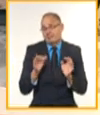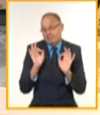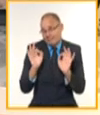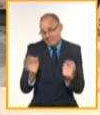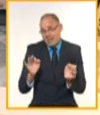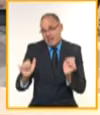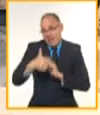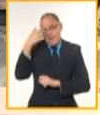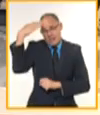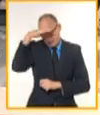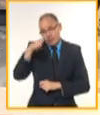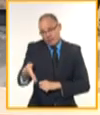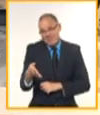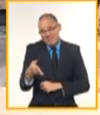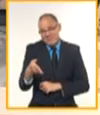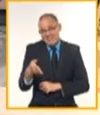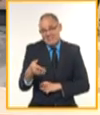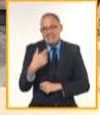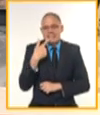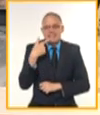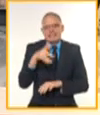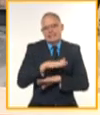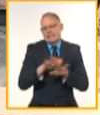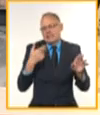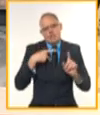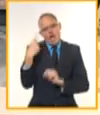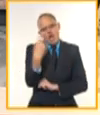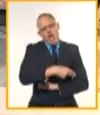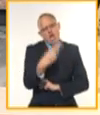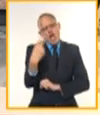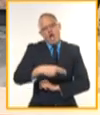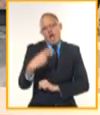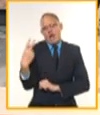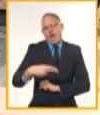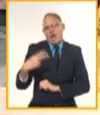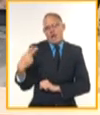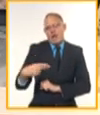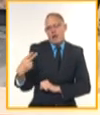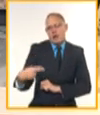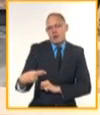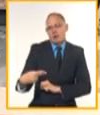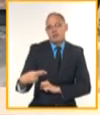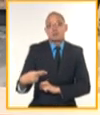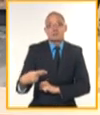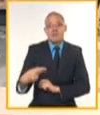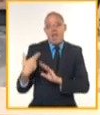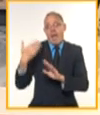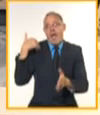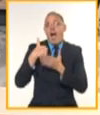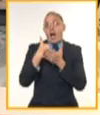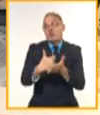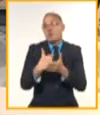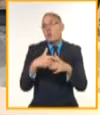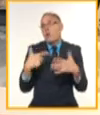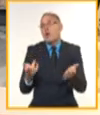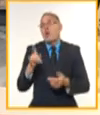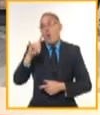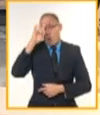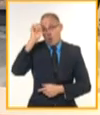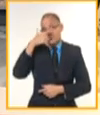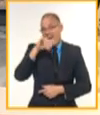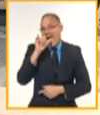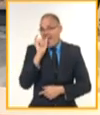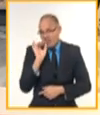lo que ya concretó a partir de la eliminación de toda esa ayuda que iba a través de la USAID, que no todo iba dirigido